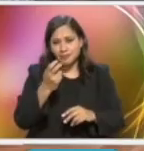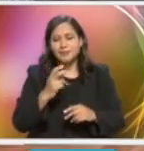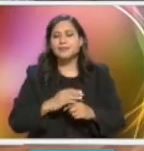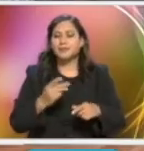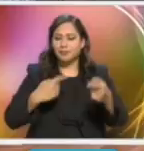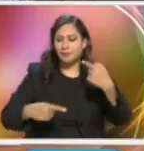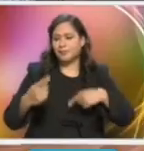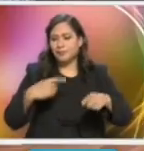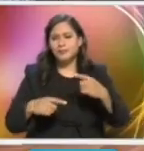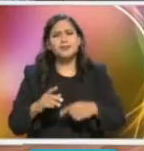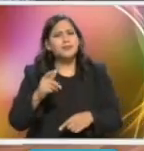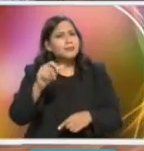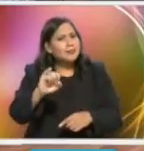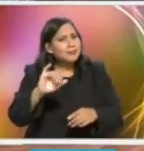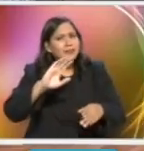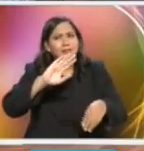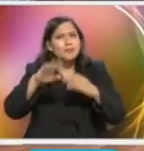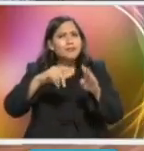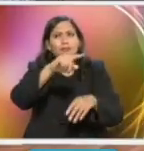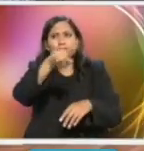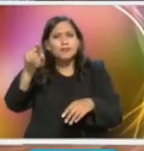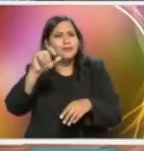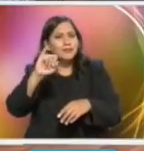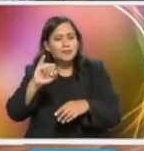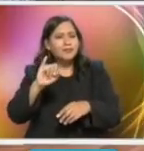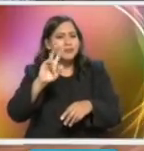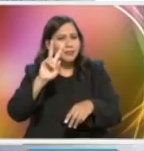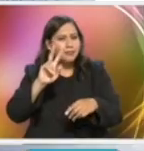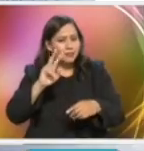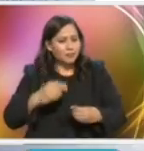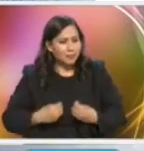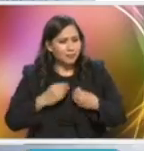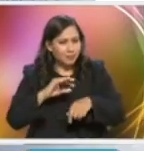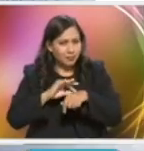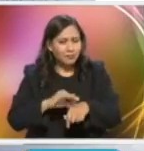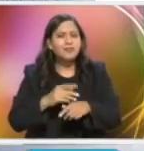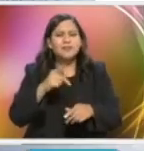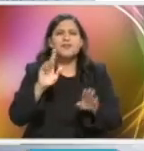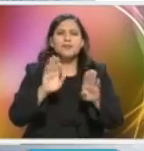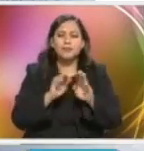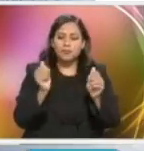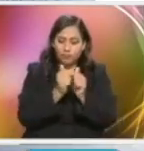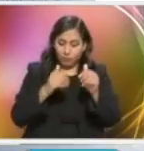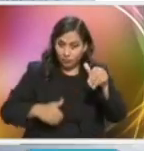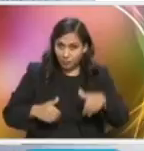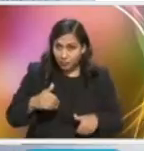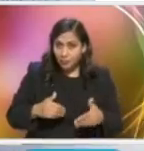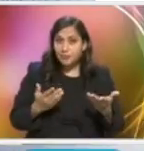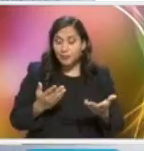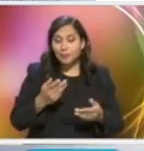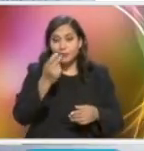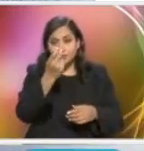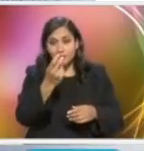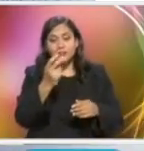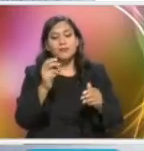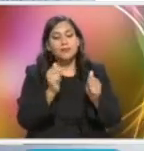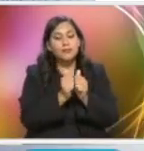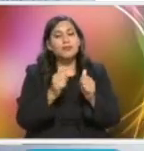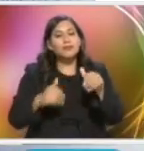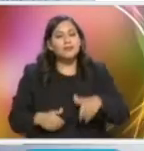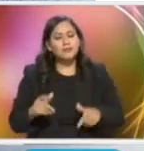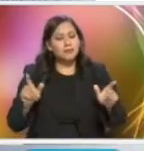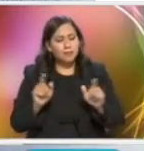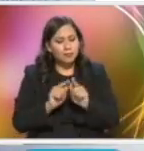es el mundo en el que vivimos, ¿no? Pero qué importante también verlo reflejado en una obra de teatro, que además en esta modalidad de